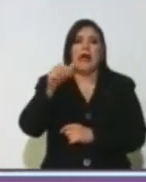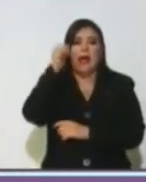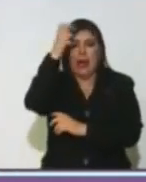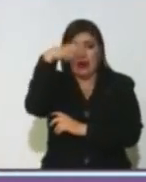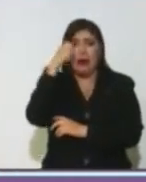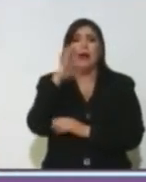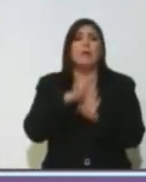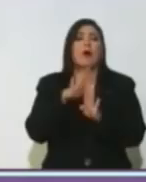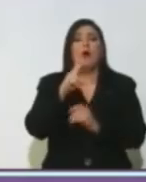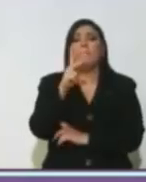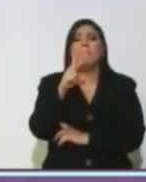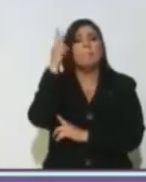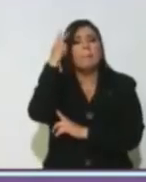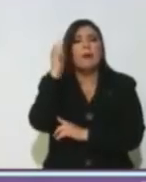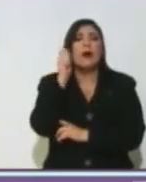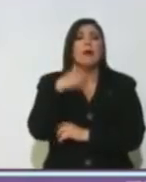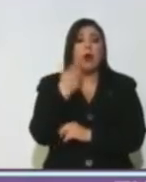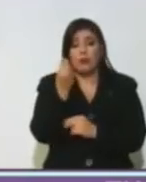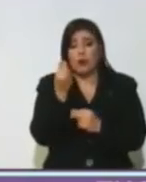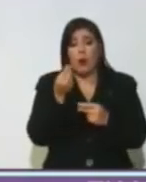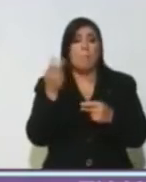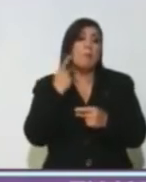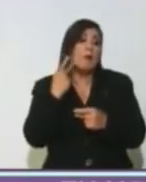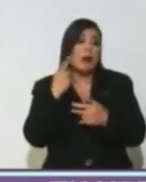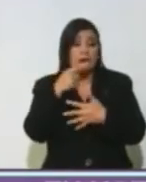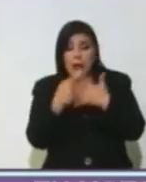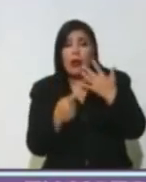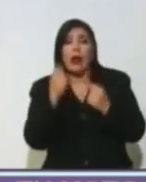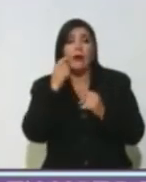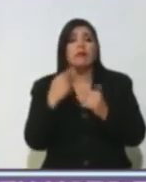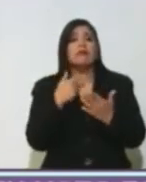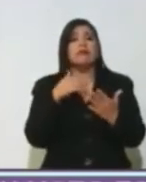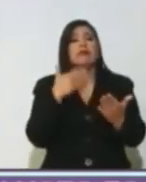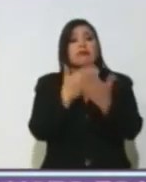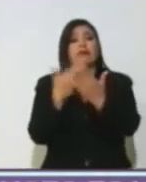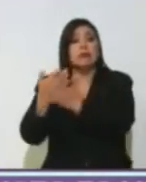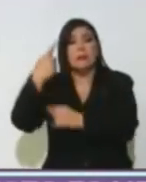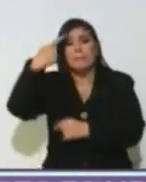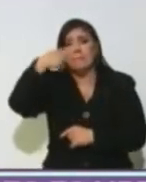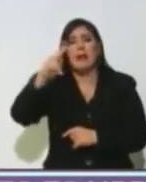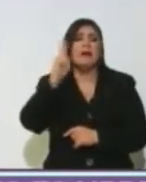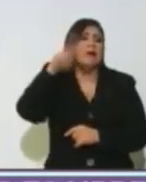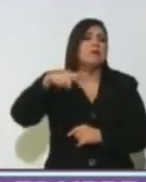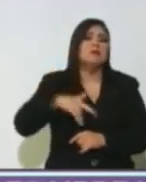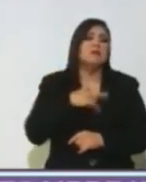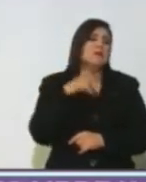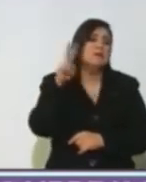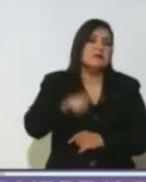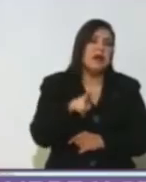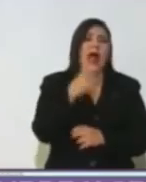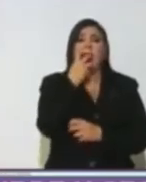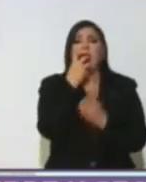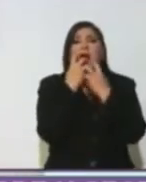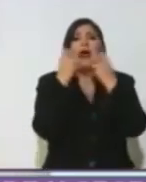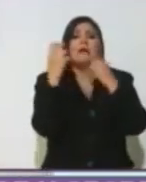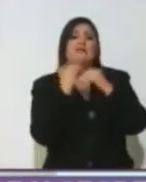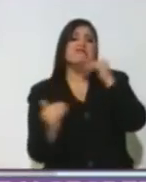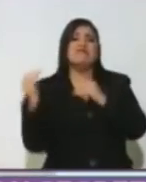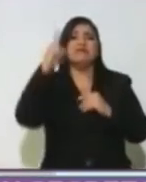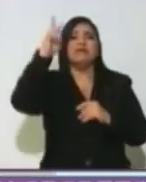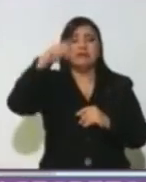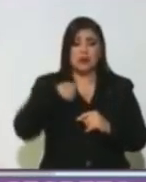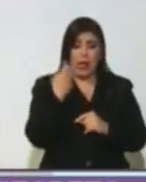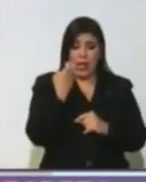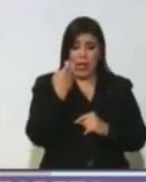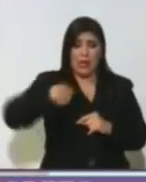poca política y mucha administración es el pequeño limantour modernizador el que viene a gritar desde el púlpito que esta